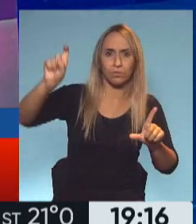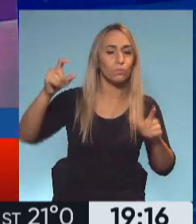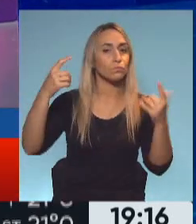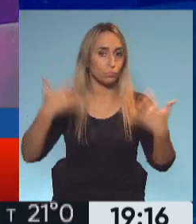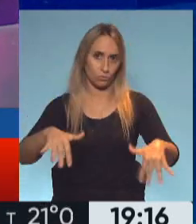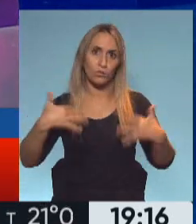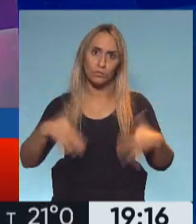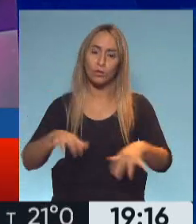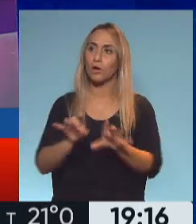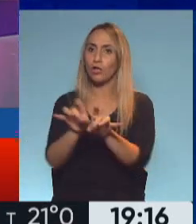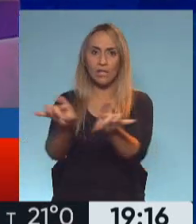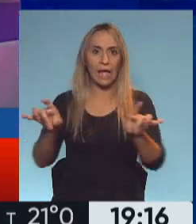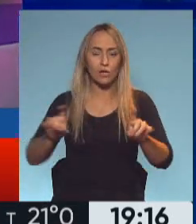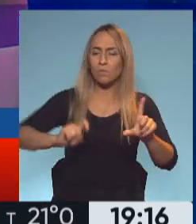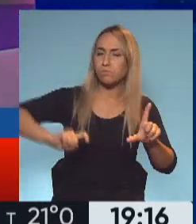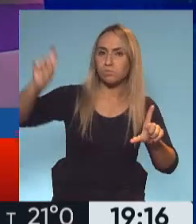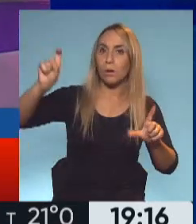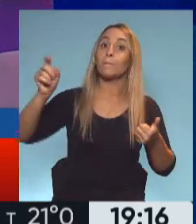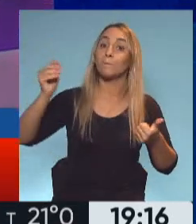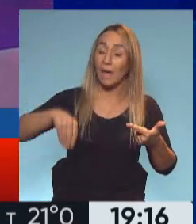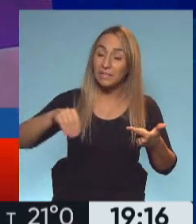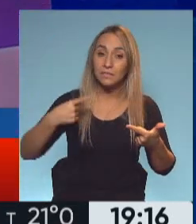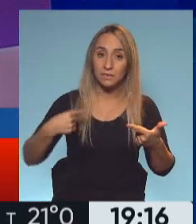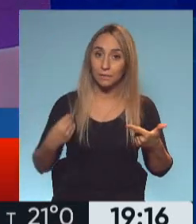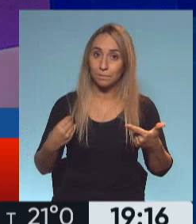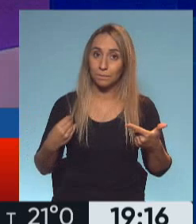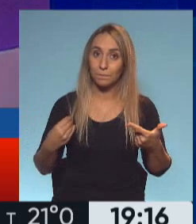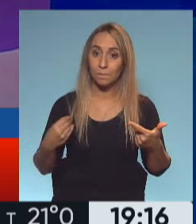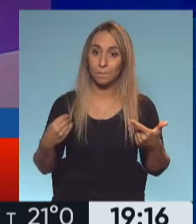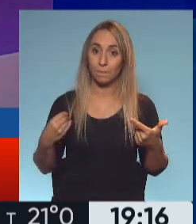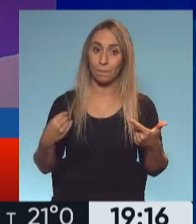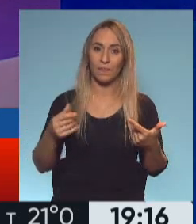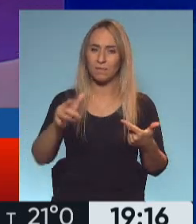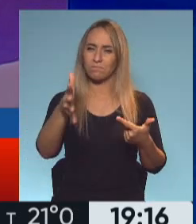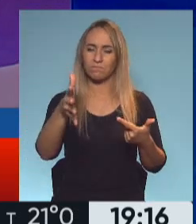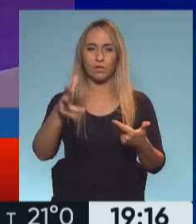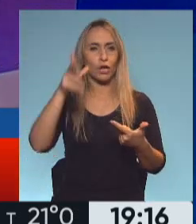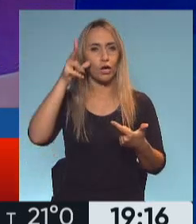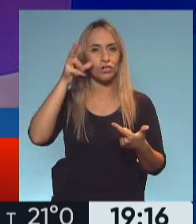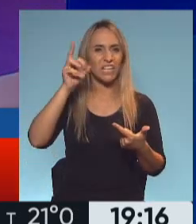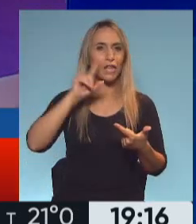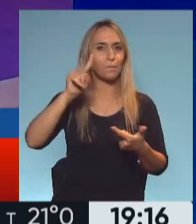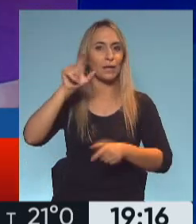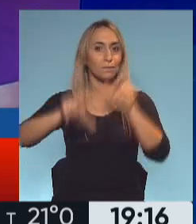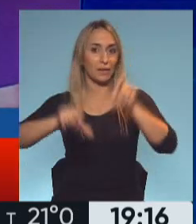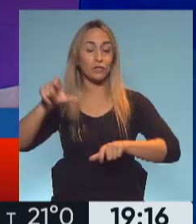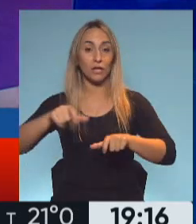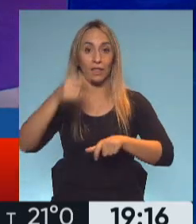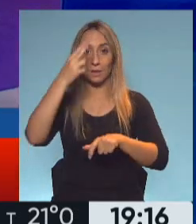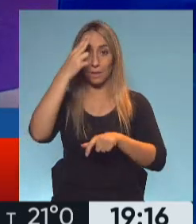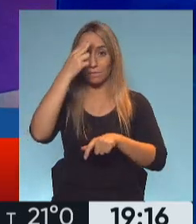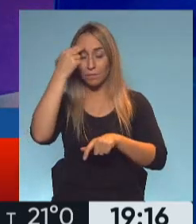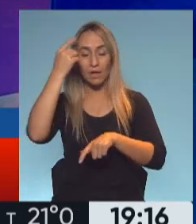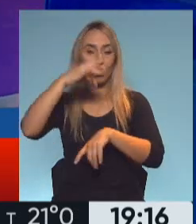molesta bastante, y otro adicional más, que hemos tenido cerca de 80.000 personas del personal de salud infectado,